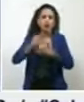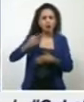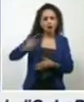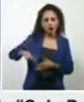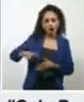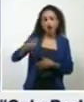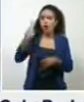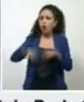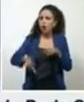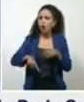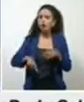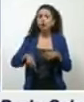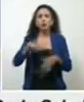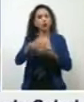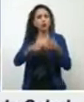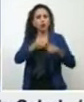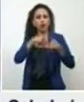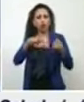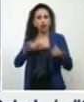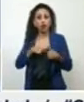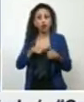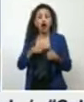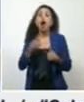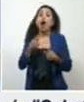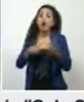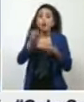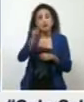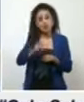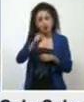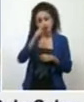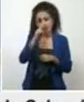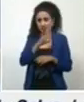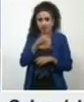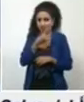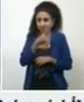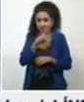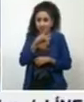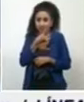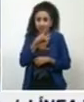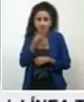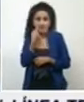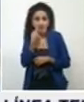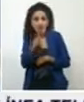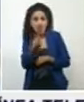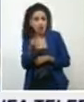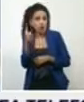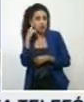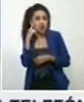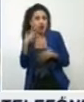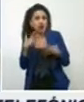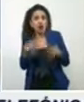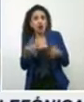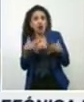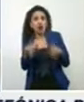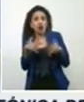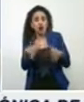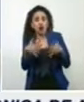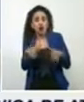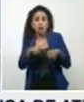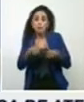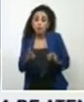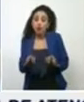cardiovascular, incluso personas ya mayores, se ponían nerviosos teniendo en cuenta